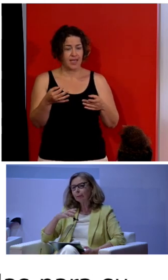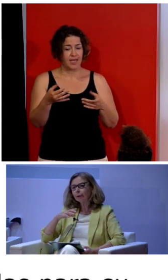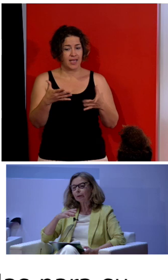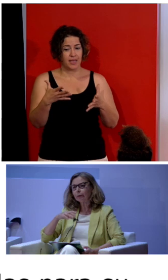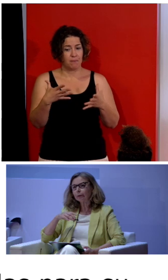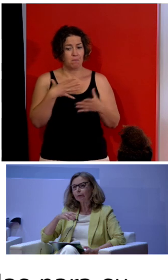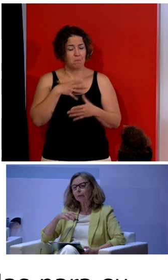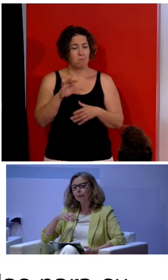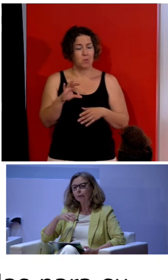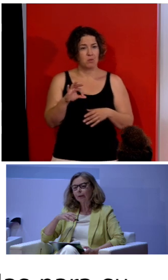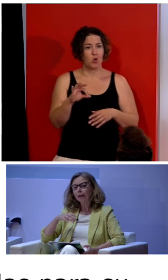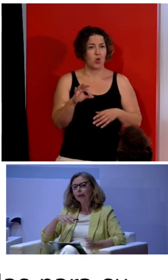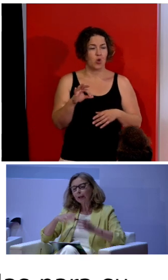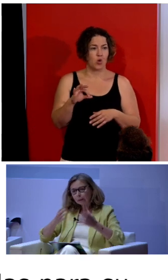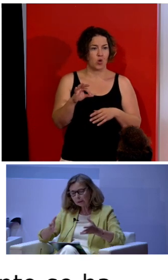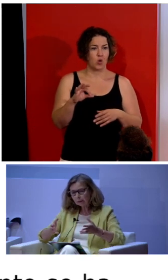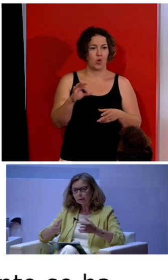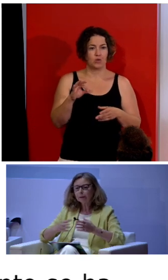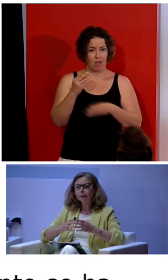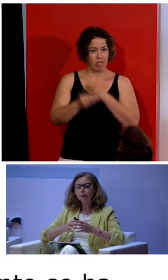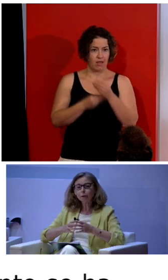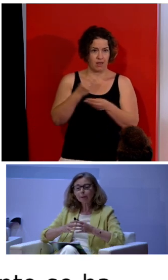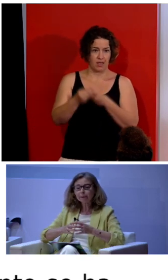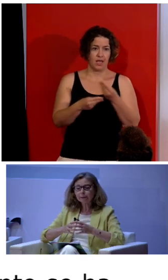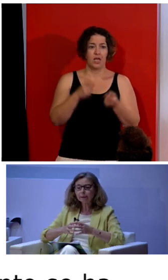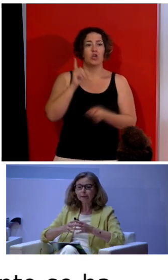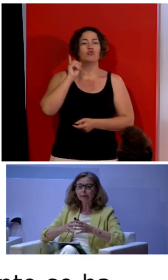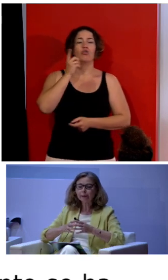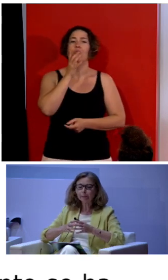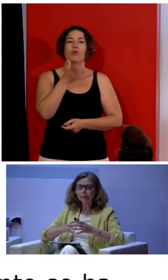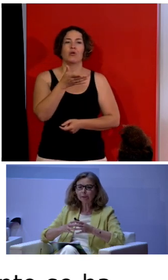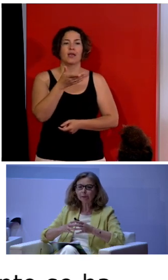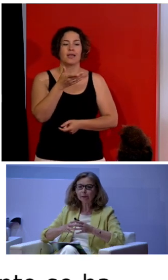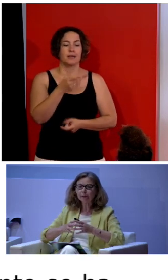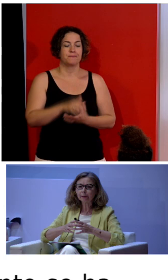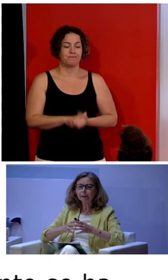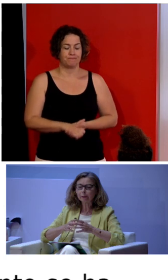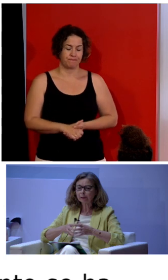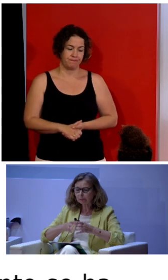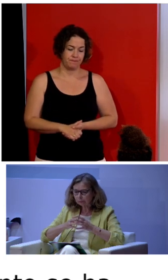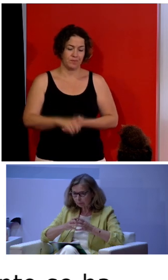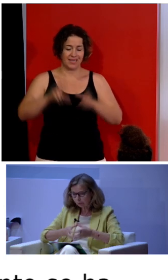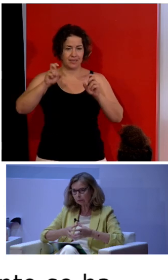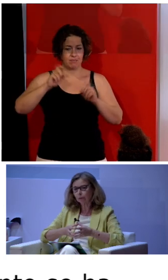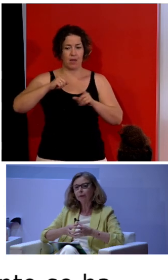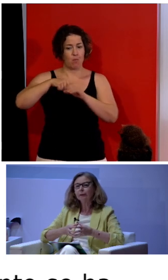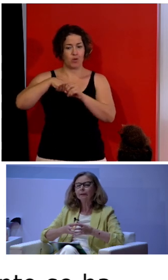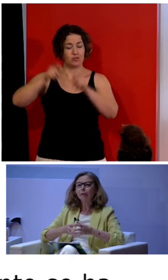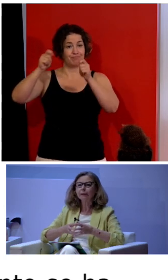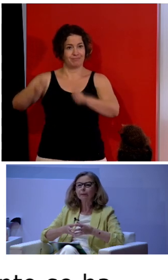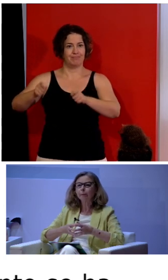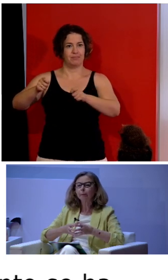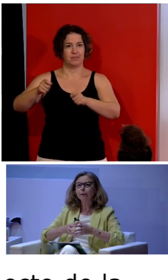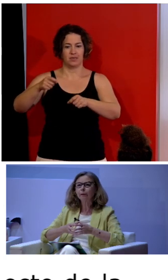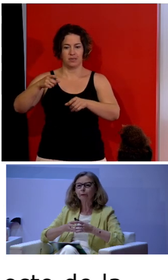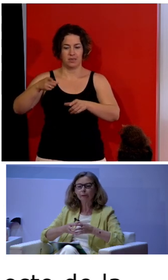se ha podido hacer. No solamente en el aspecto de la adjudicación del puesto tras la